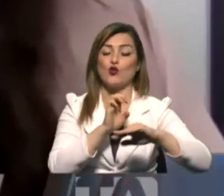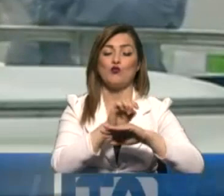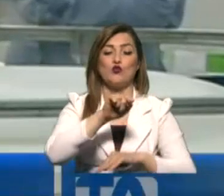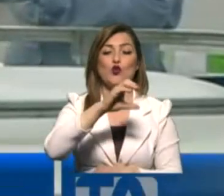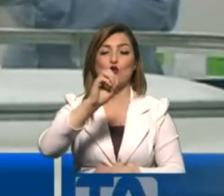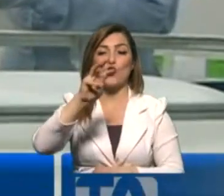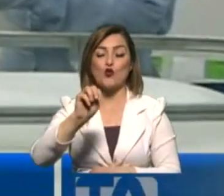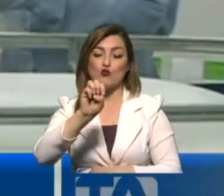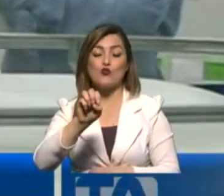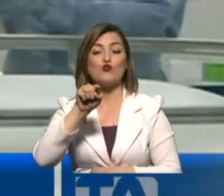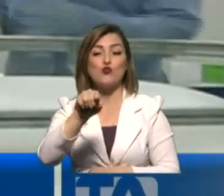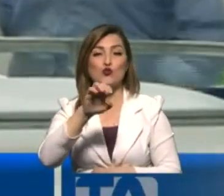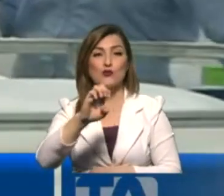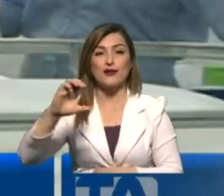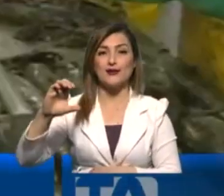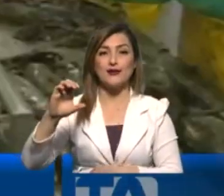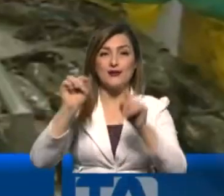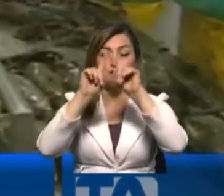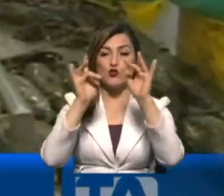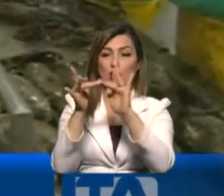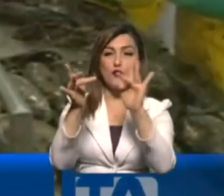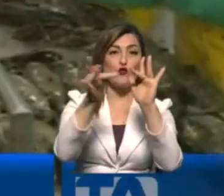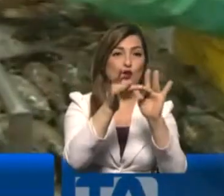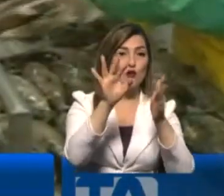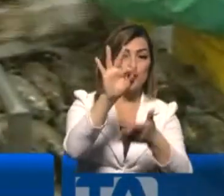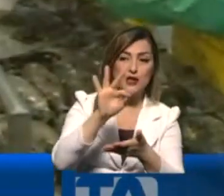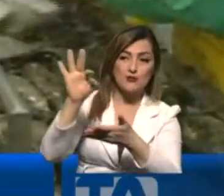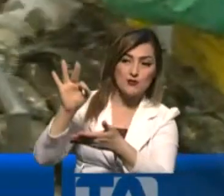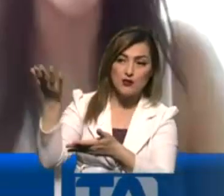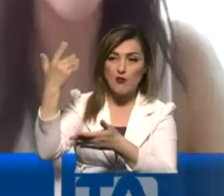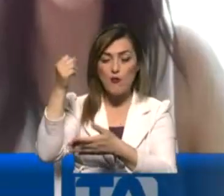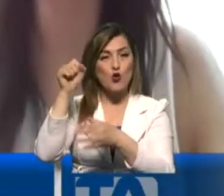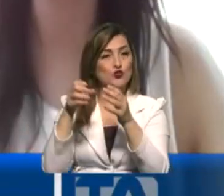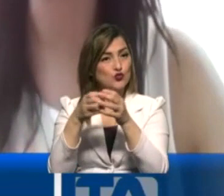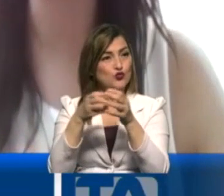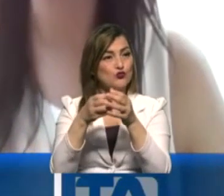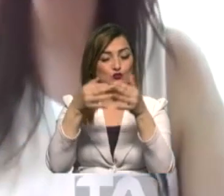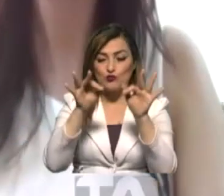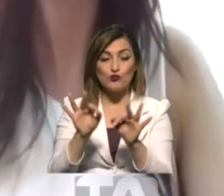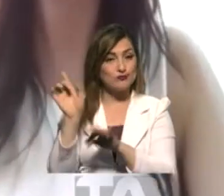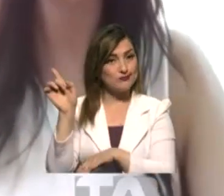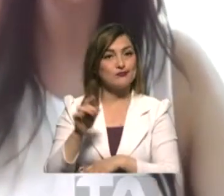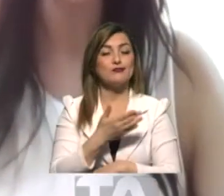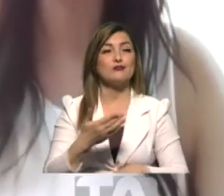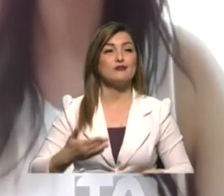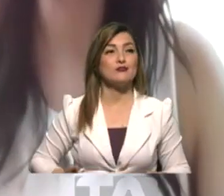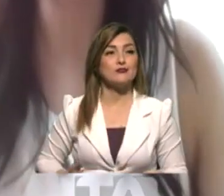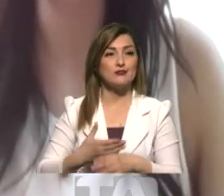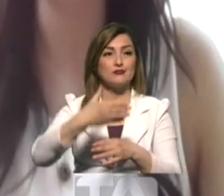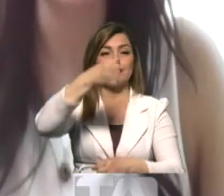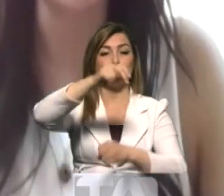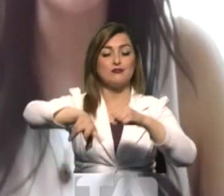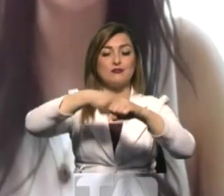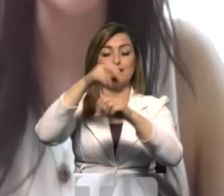unidosporecuador.com.es. Las empresas han comenzado ya a comunicarse con sus representantes gremiales. Así lo confirma Pablo Zambrano, presidente de la